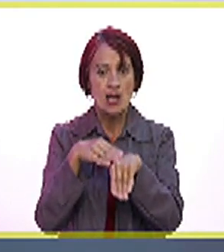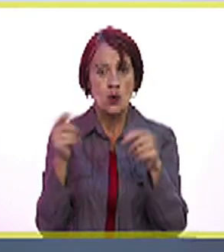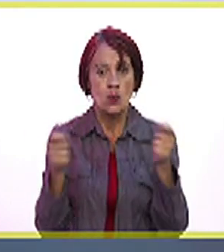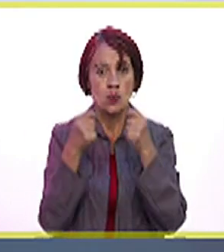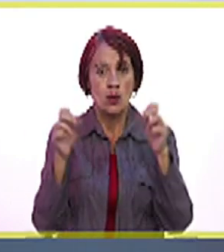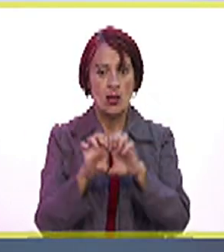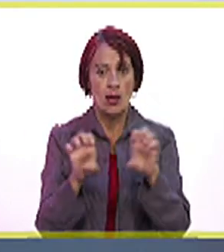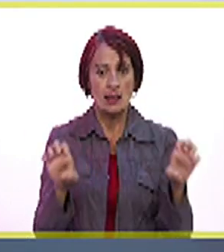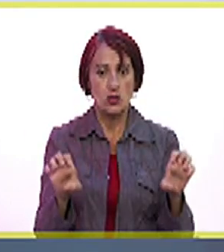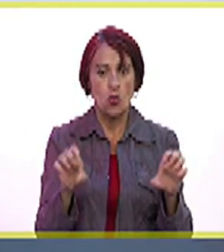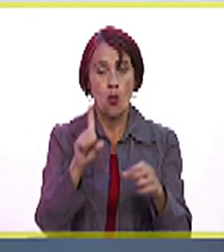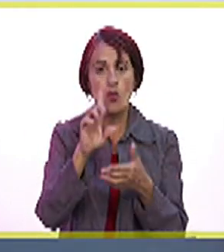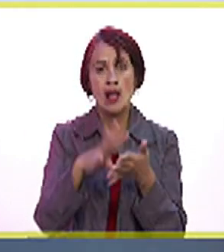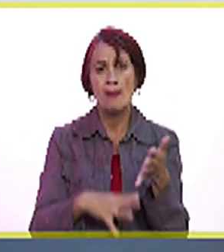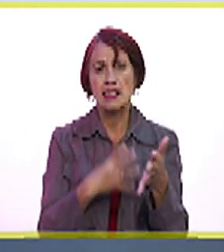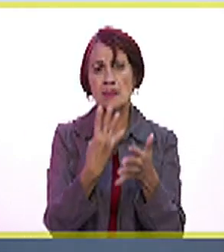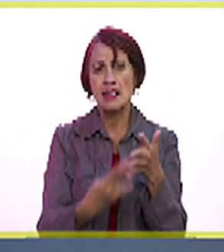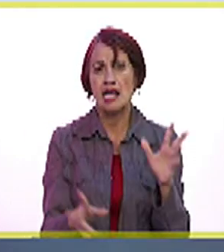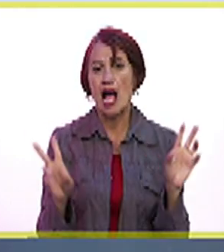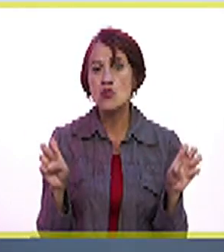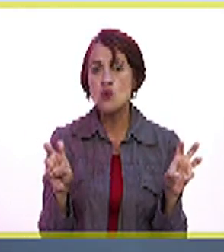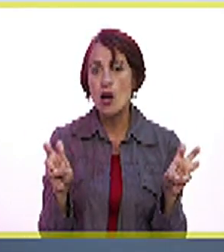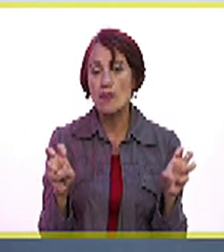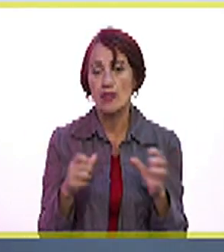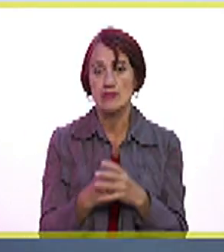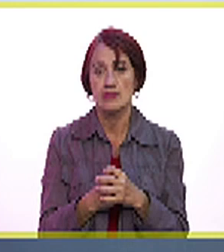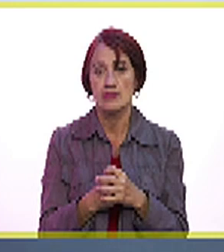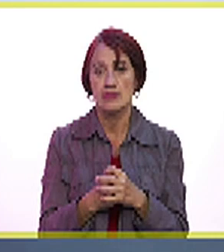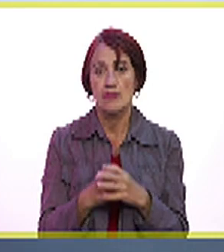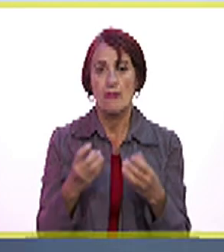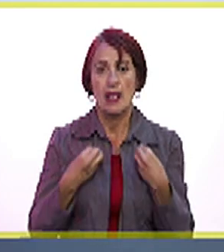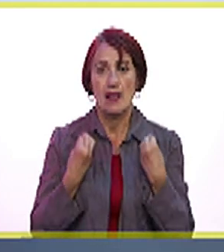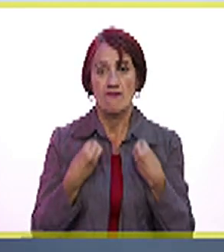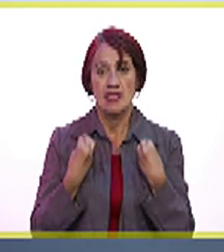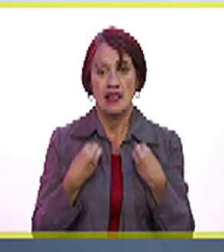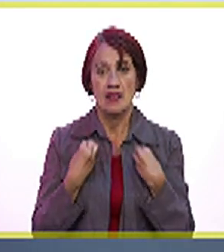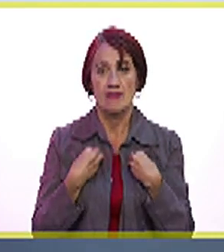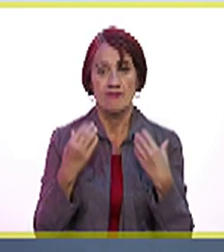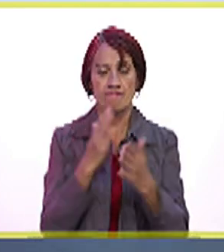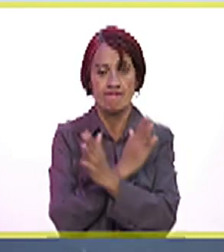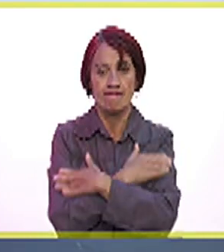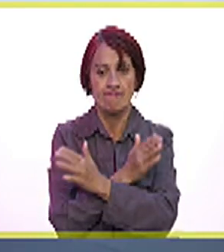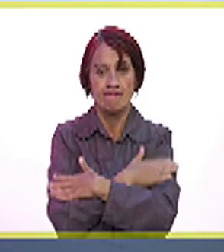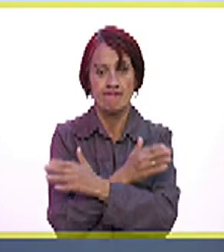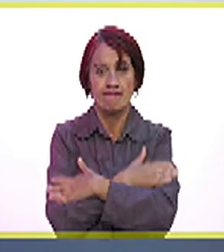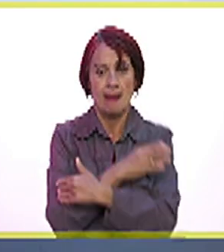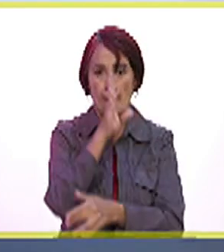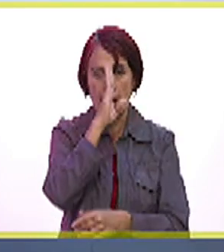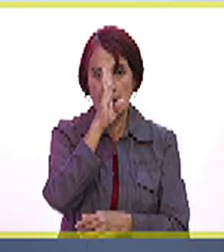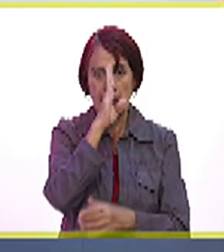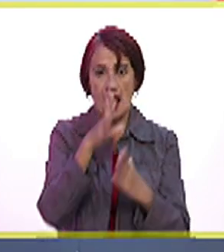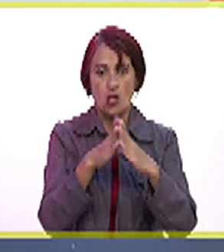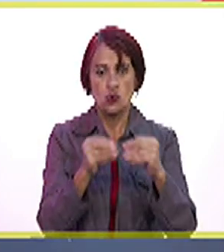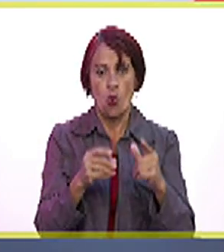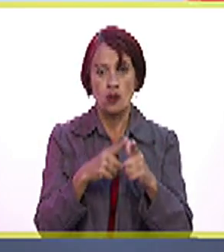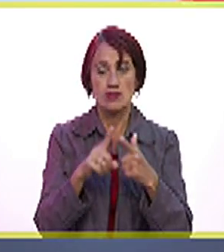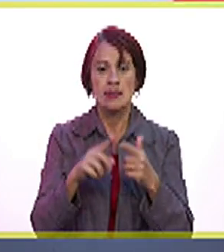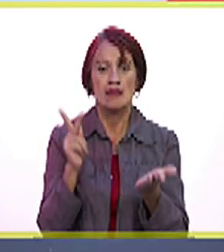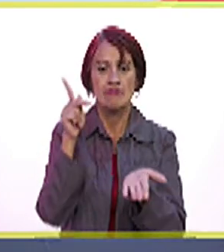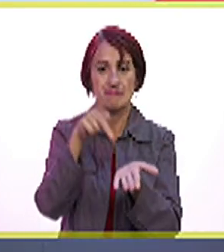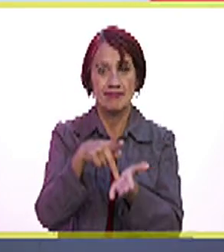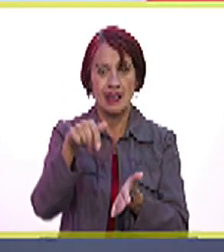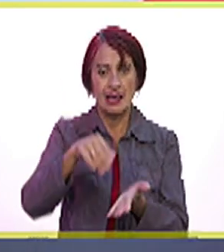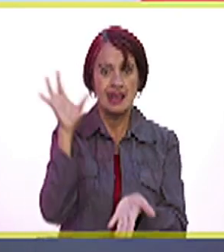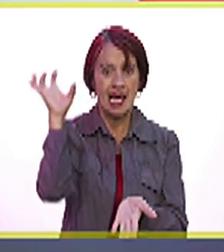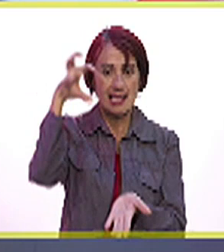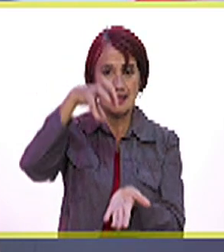Educación. Una matemática nueva, una matemática para la vida. Felicitaciones al Estado de Barinas y a todos los estados que están participando en este